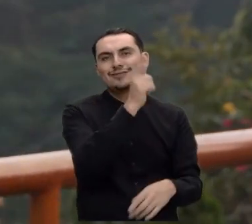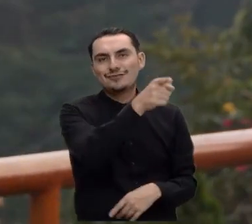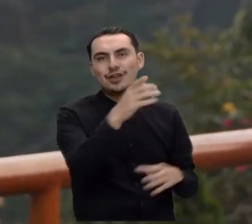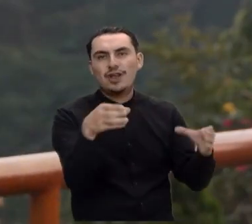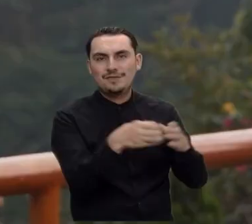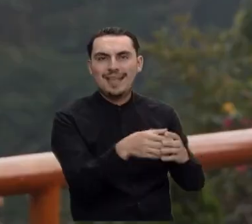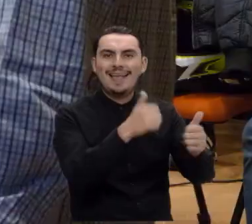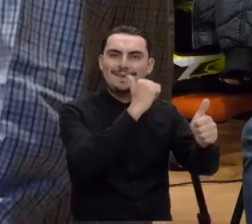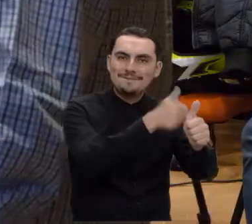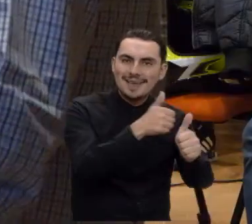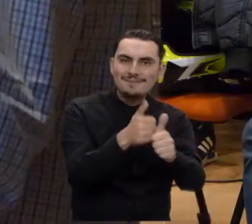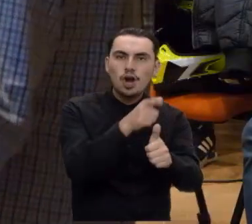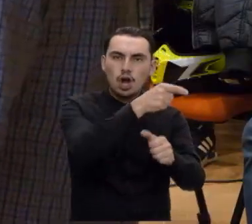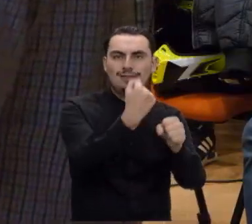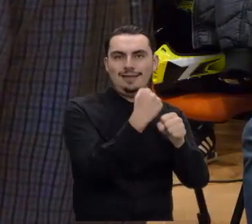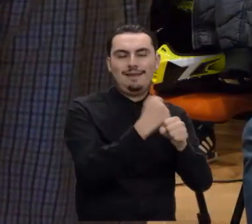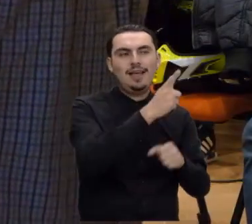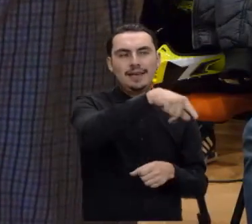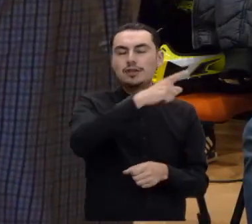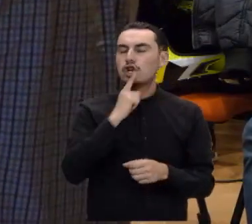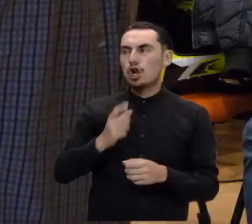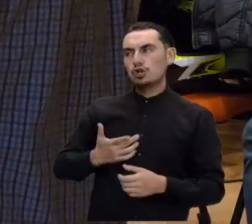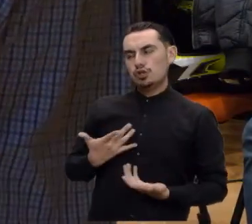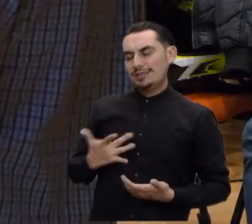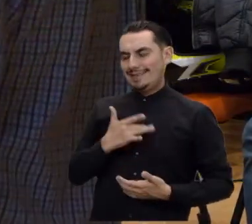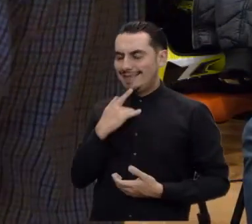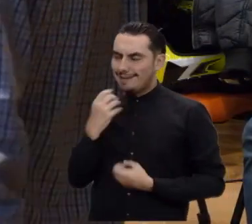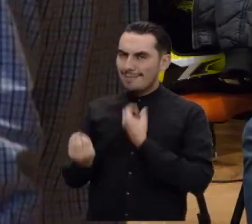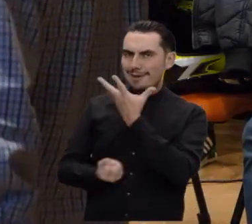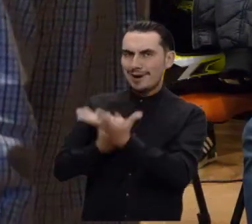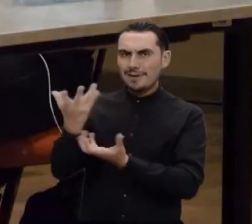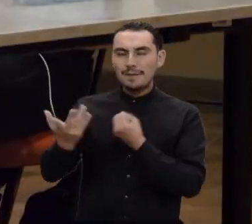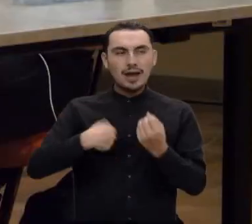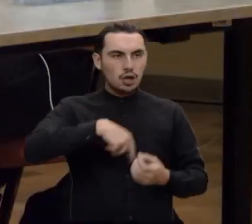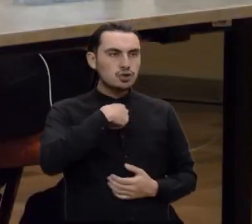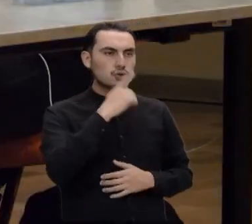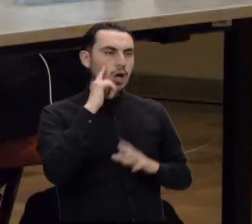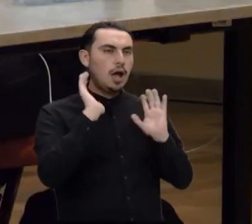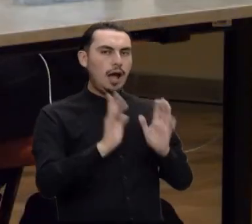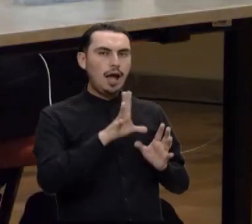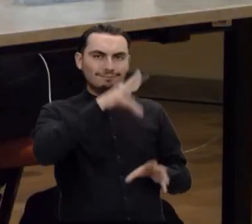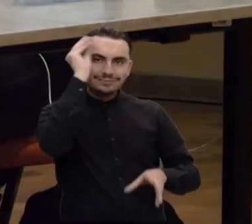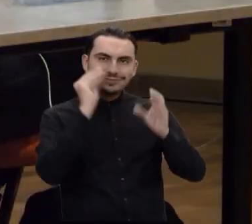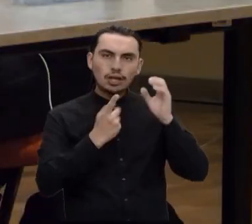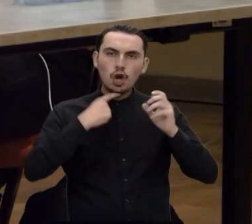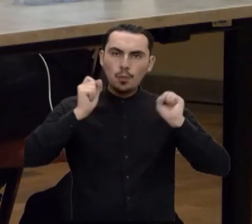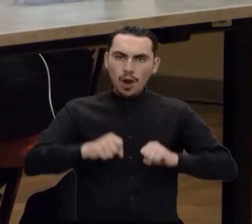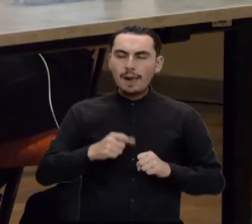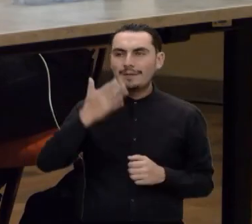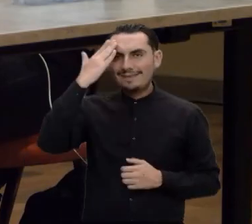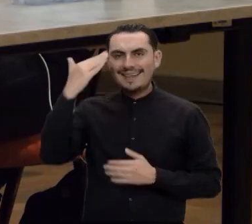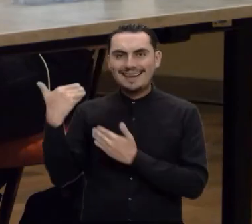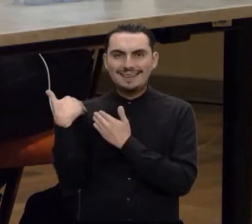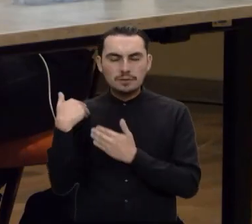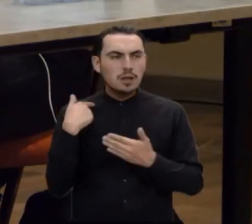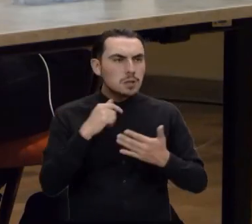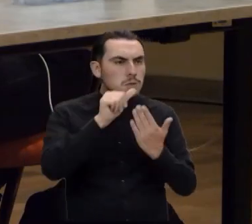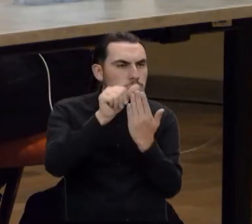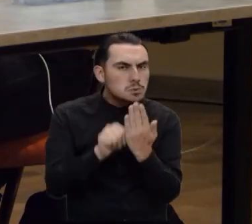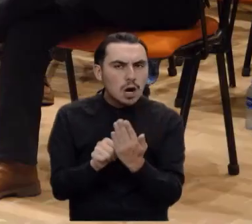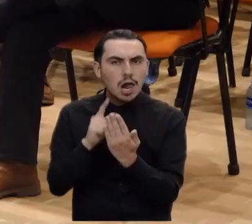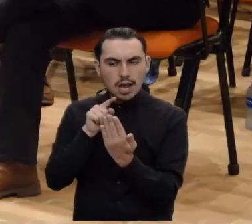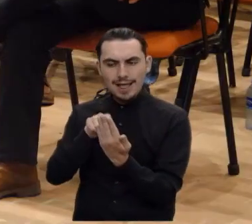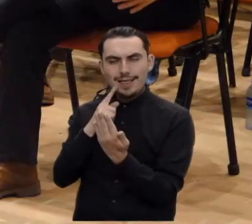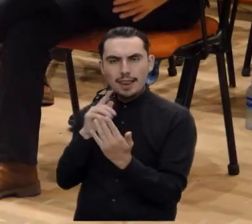las asociaciones, los gremios en este caso, el compromiso y toda la responsabilidad a cargo de la entidad está en poder mejorar los